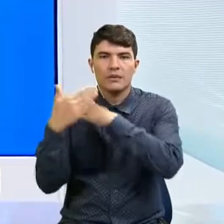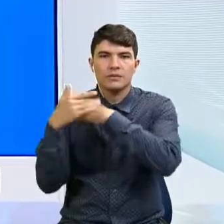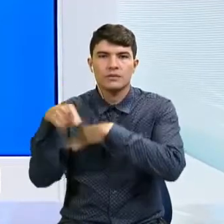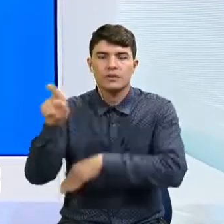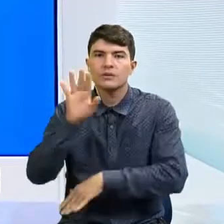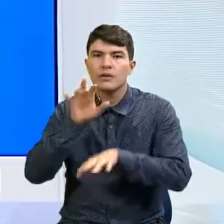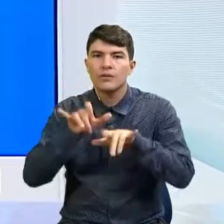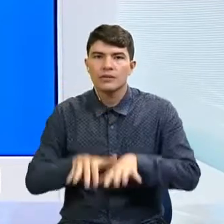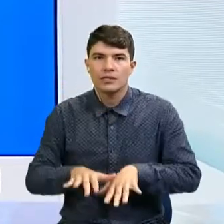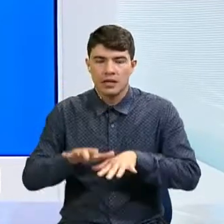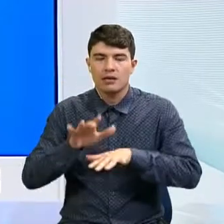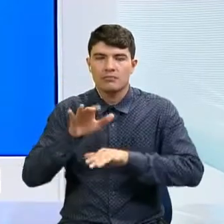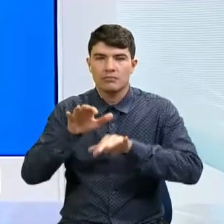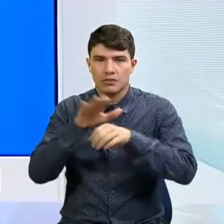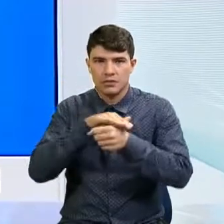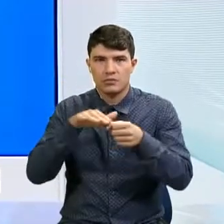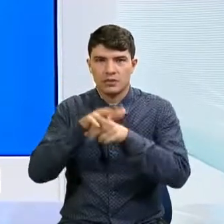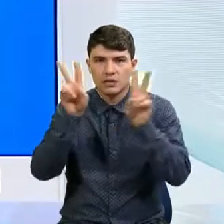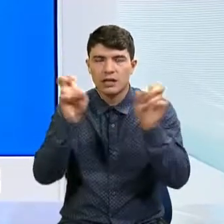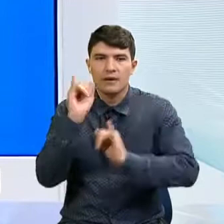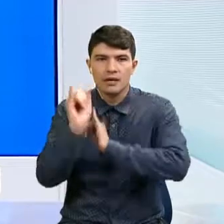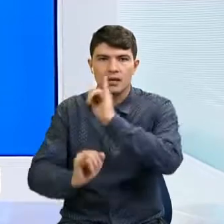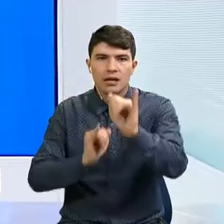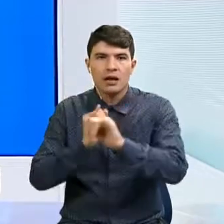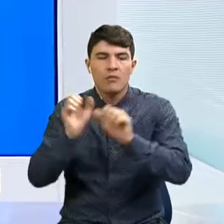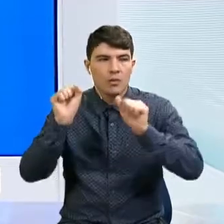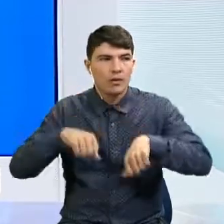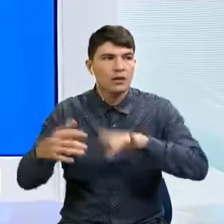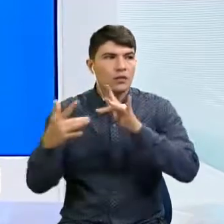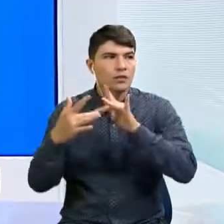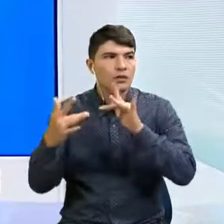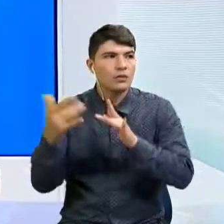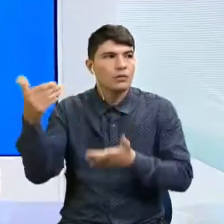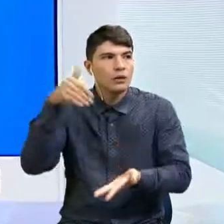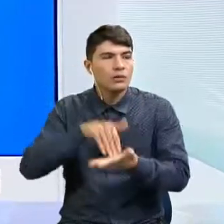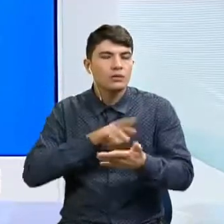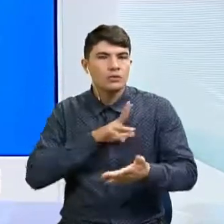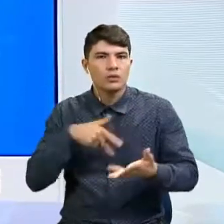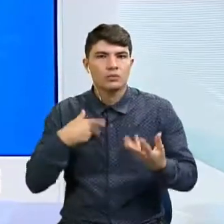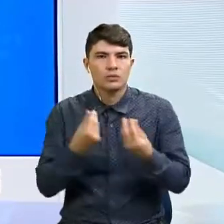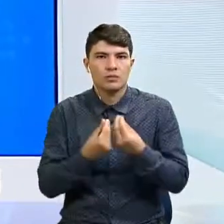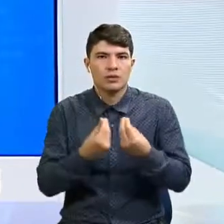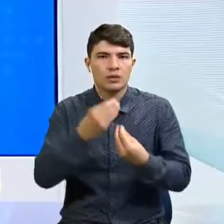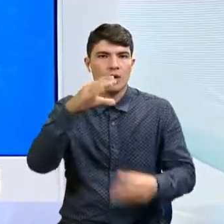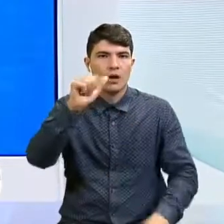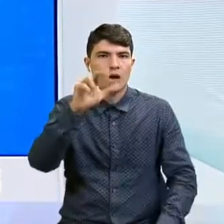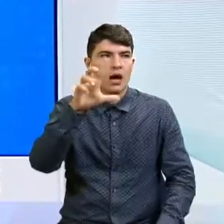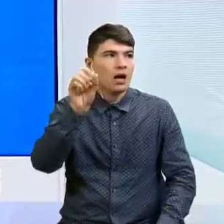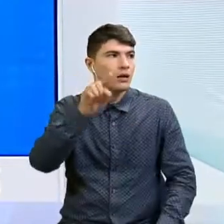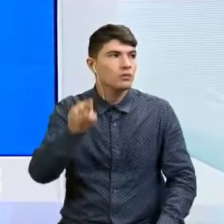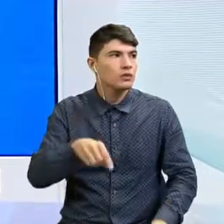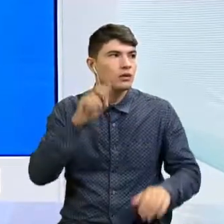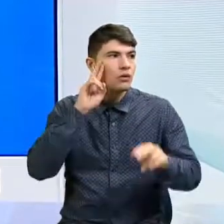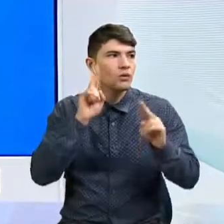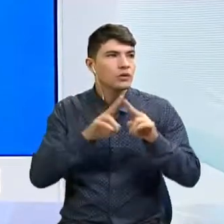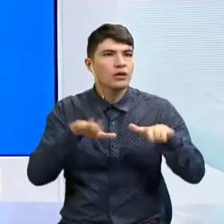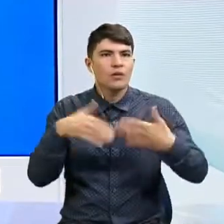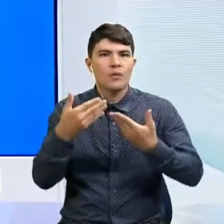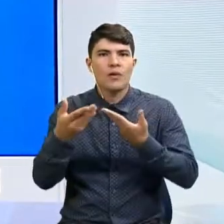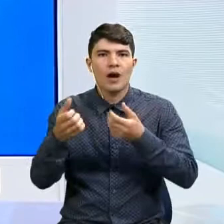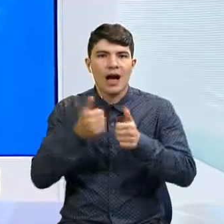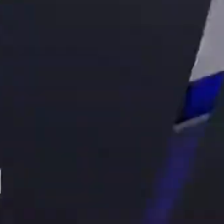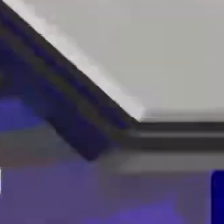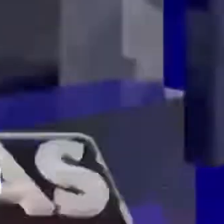oficina de asuntos internacionales pero para eso vamos a hacer contacto nuevamente con nuestro compañero carlos cárdenas y conocer cómo avanza este tema